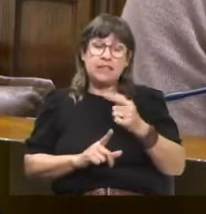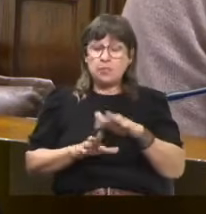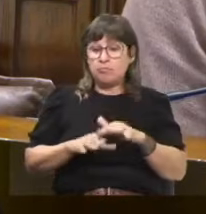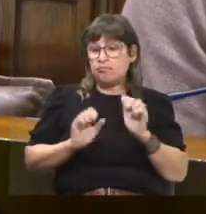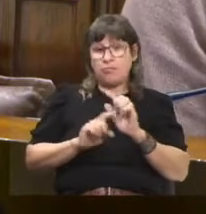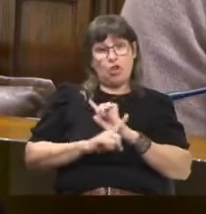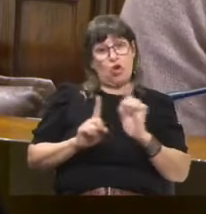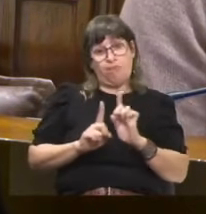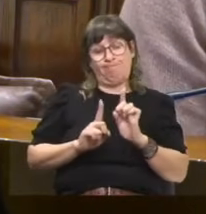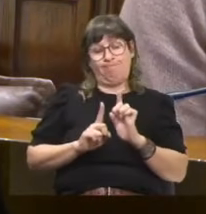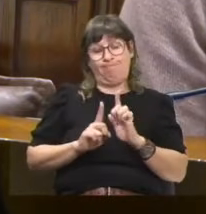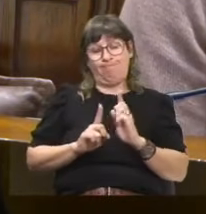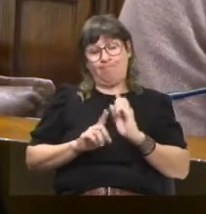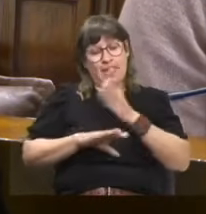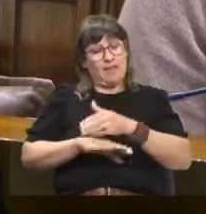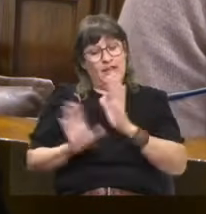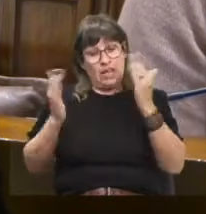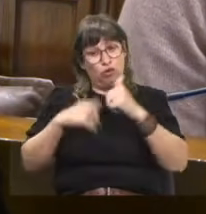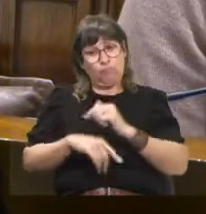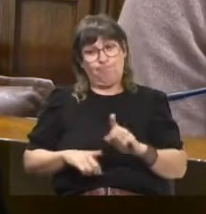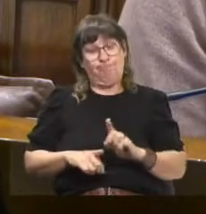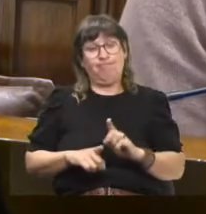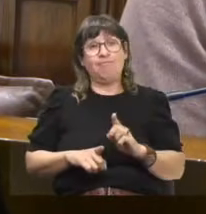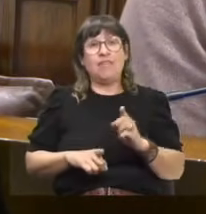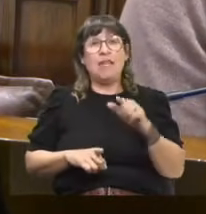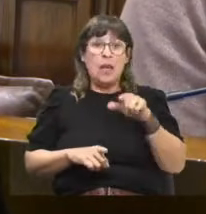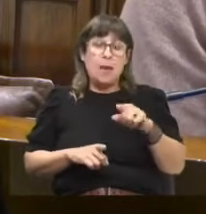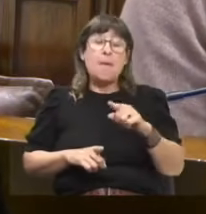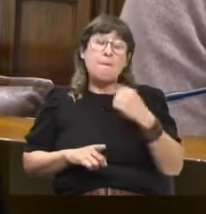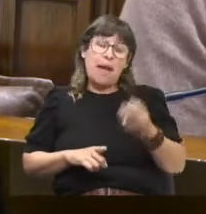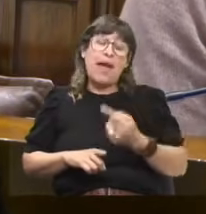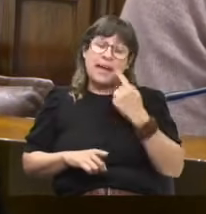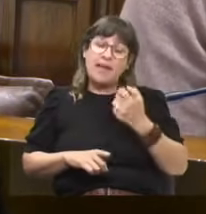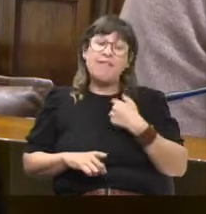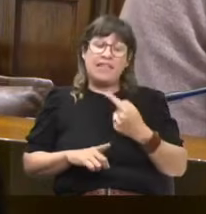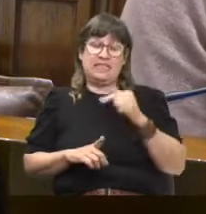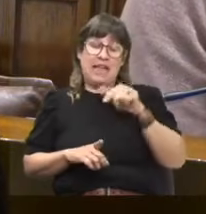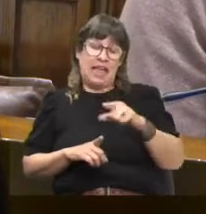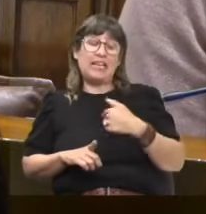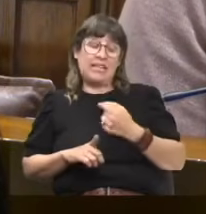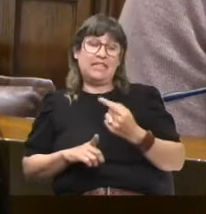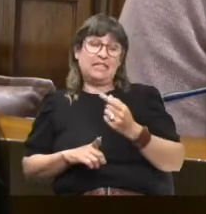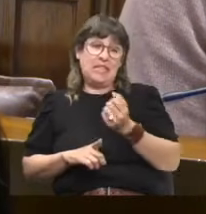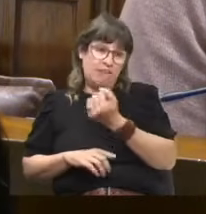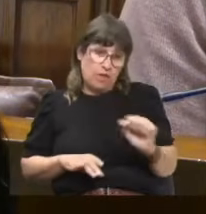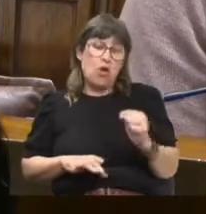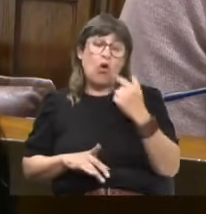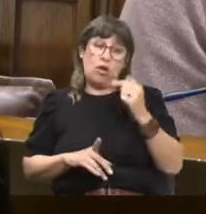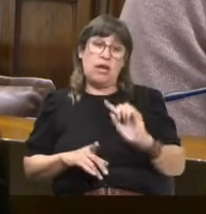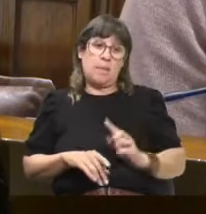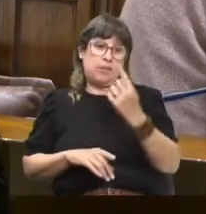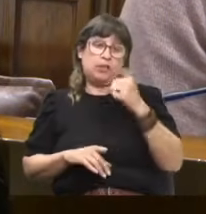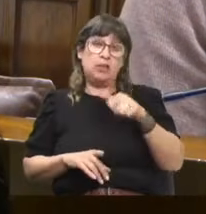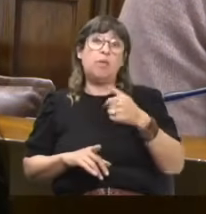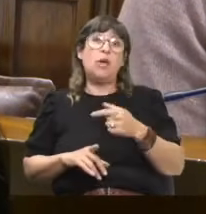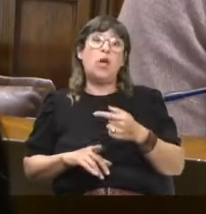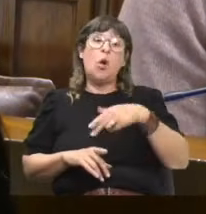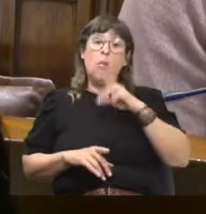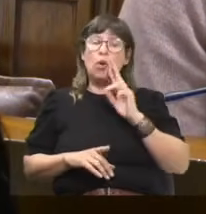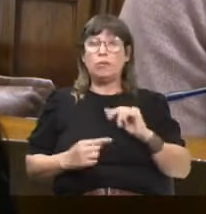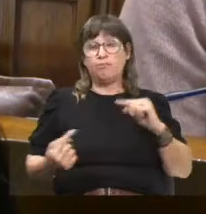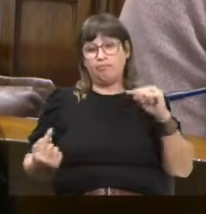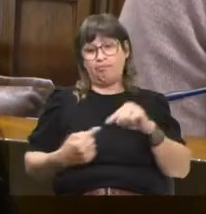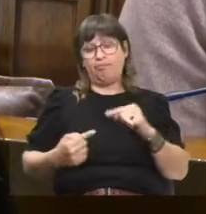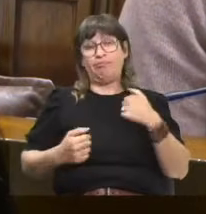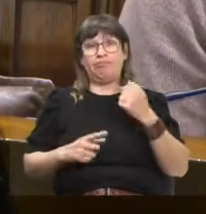Esto porque lo que se quiere evitar es que se configure la violación a este principio por una conducta contraria por parte